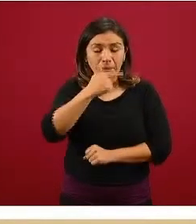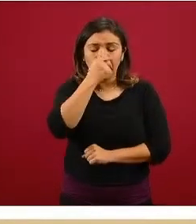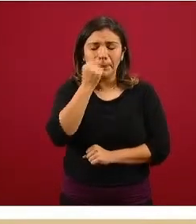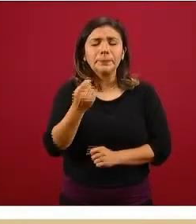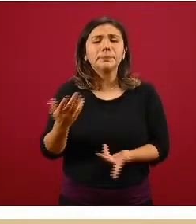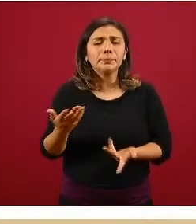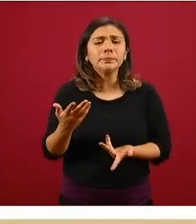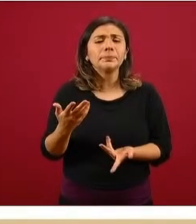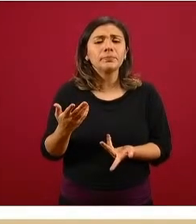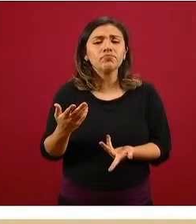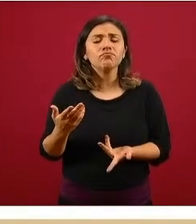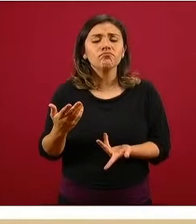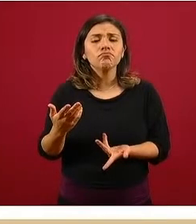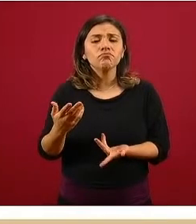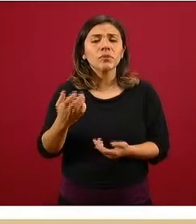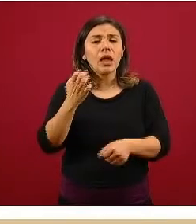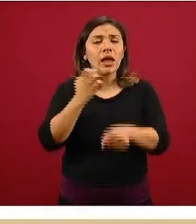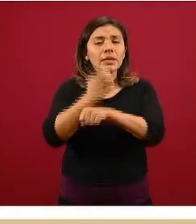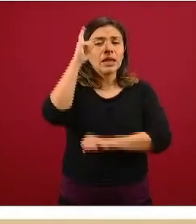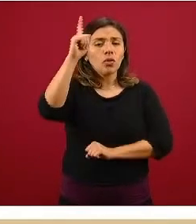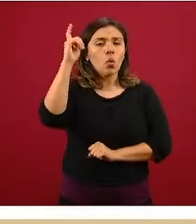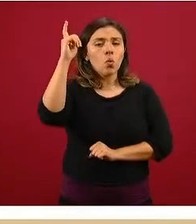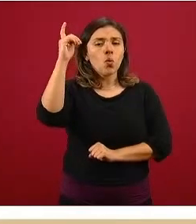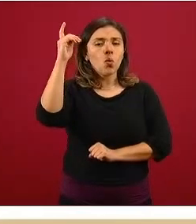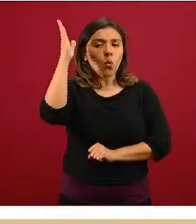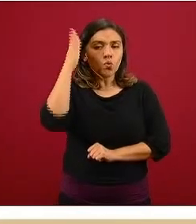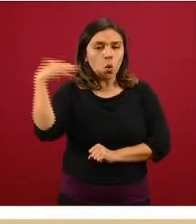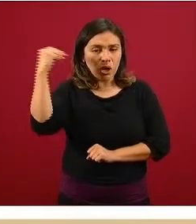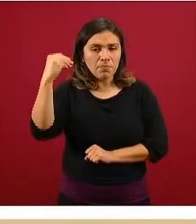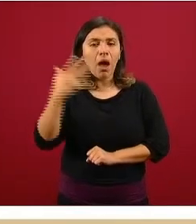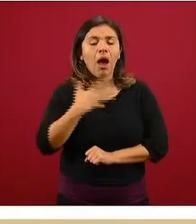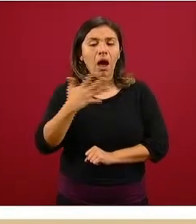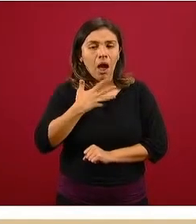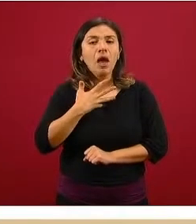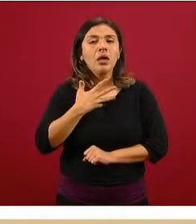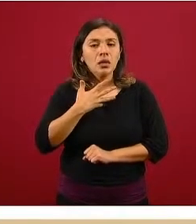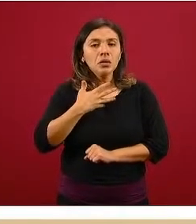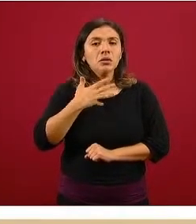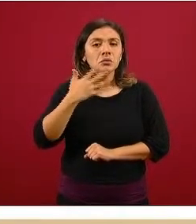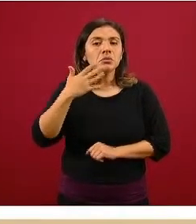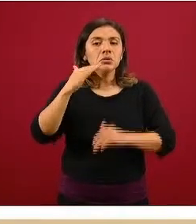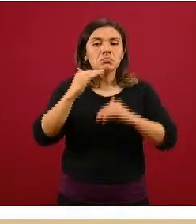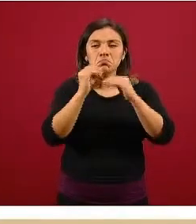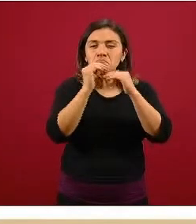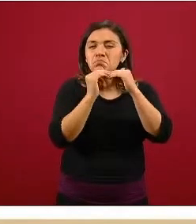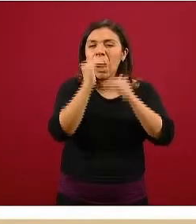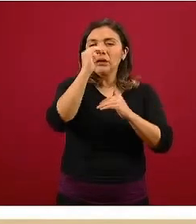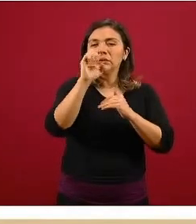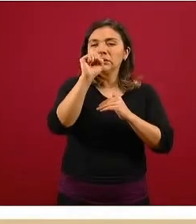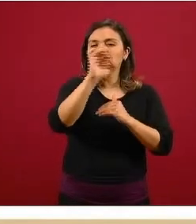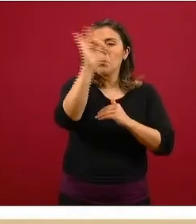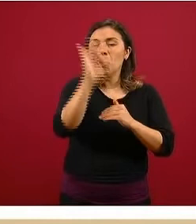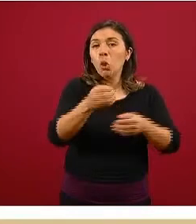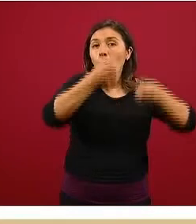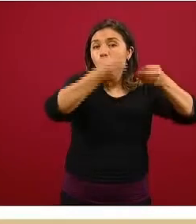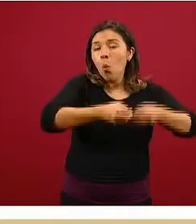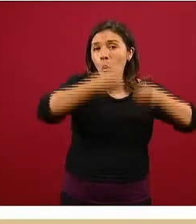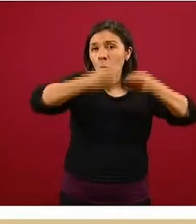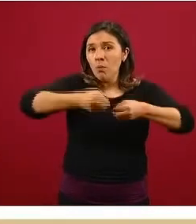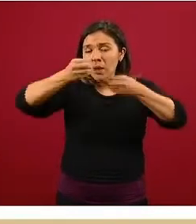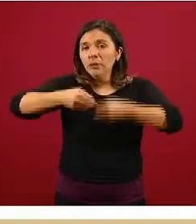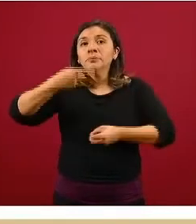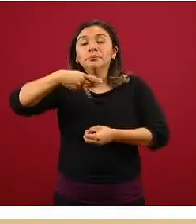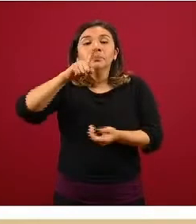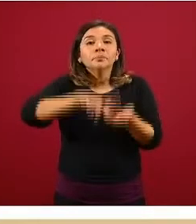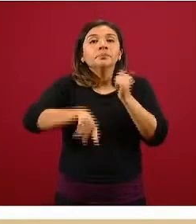Aún en el estado de Colima tienen por encima del 60% de ocupación, pero esto